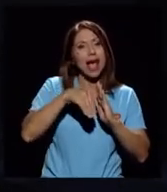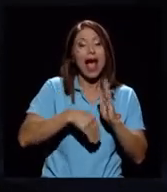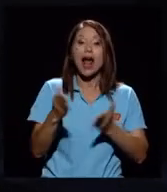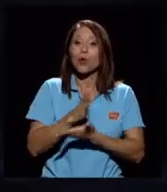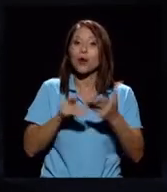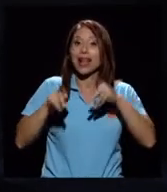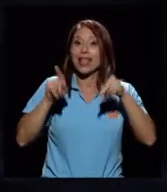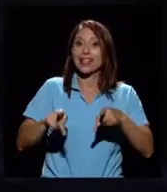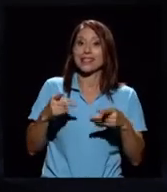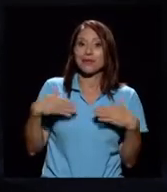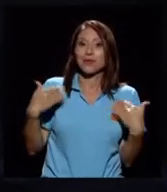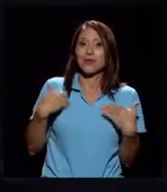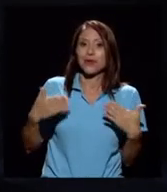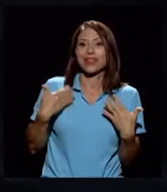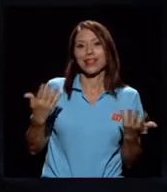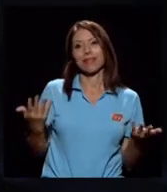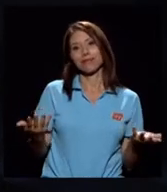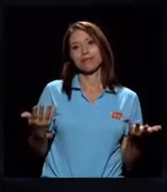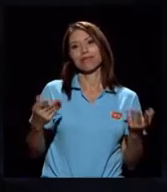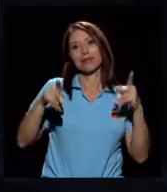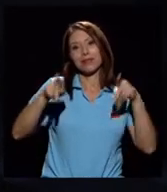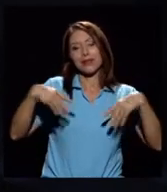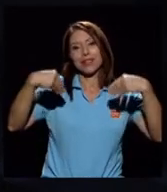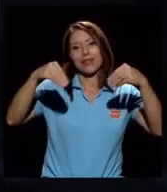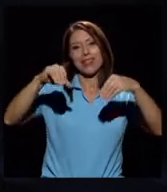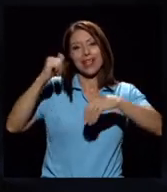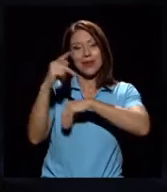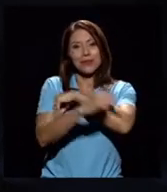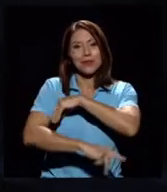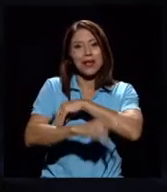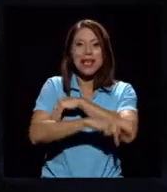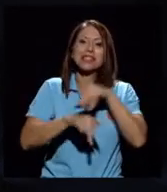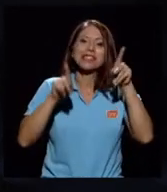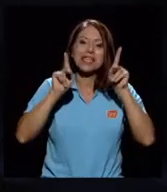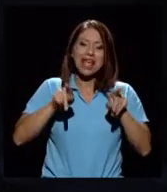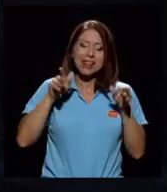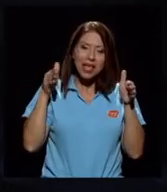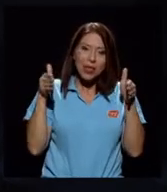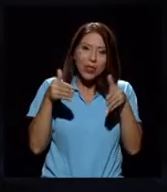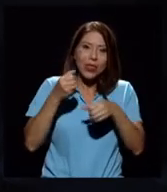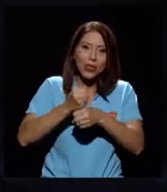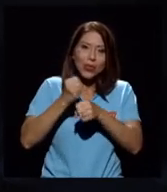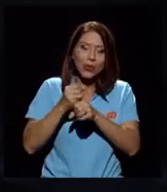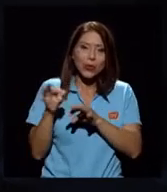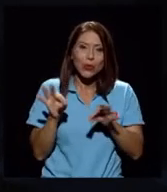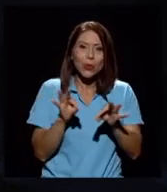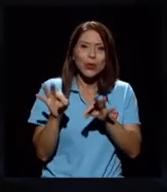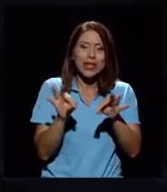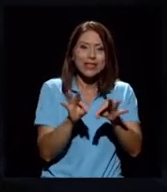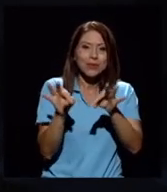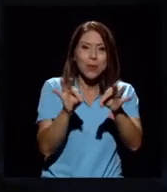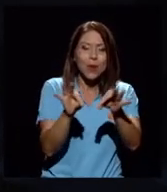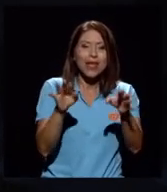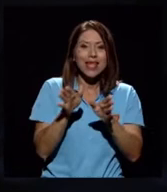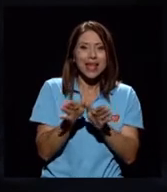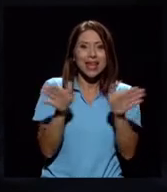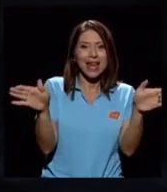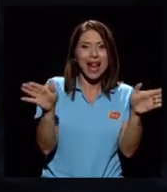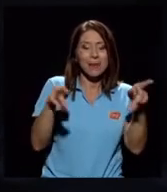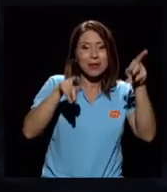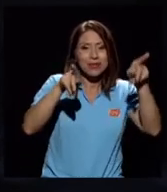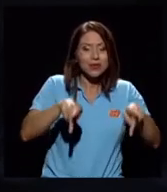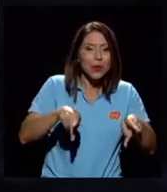los exportadores claro y la gente de turismo y en general los que están en ese ámbito externo de la producción y